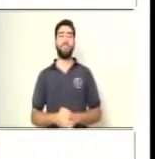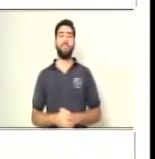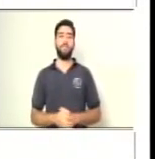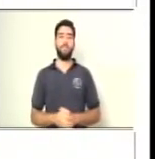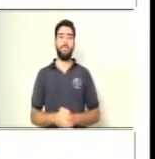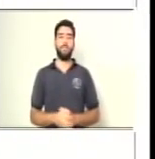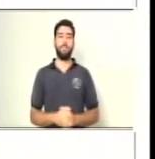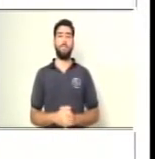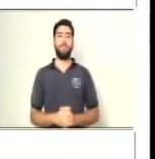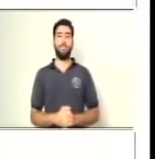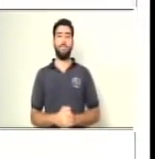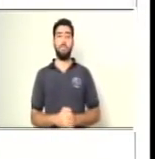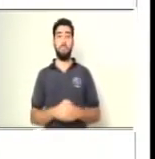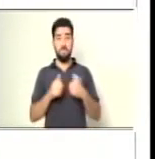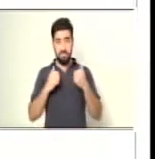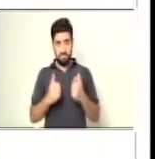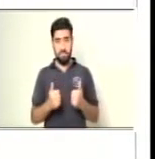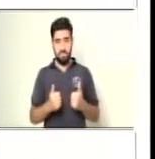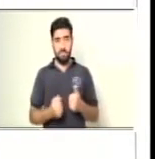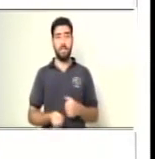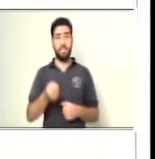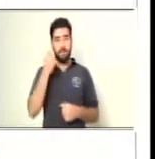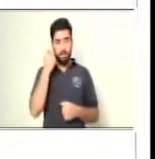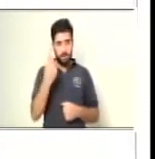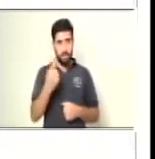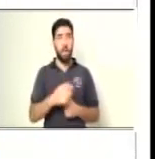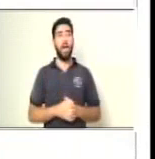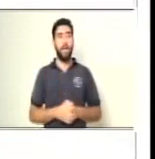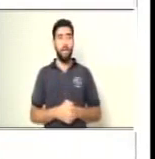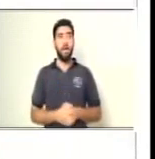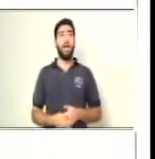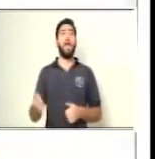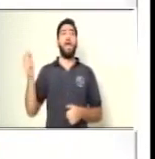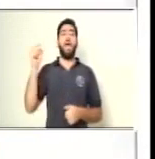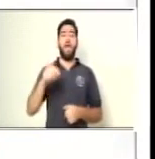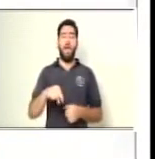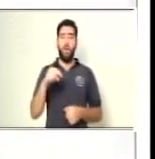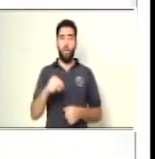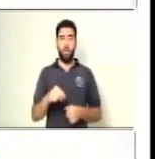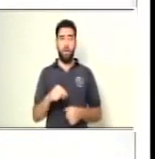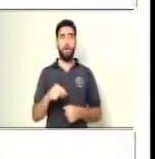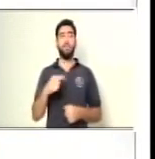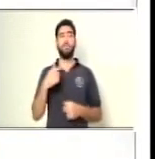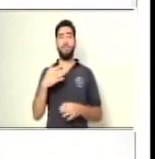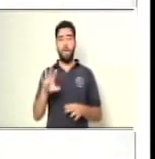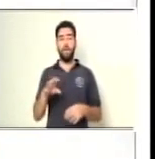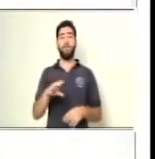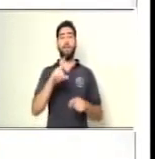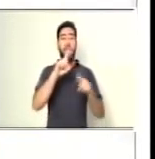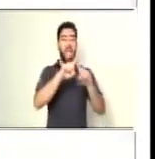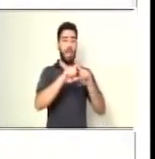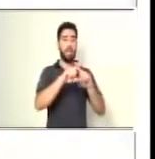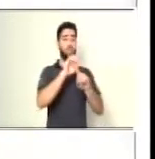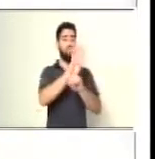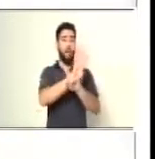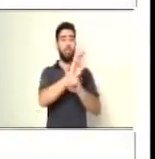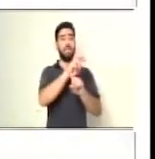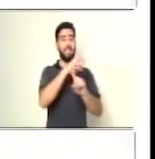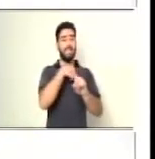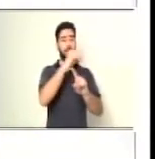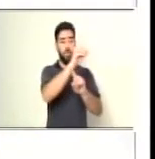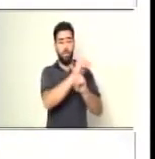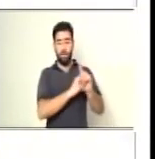esto igual a 64. Este valor, este coeficiente que está multiplicando,